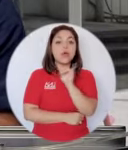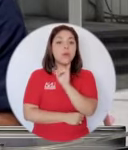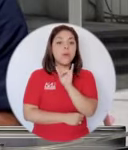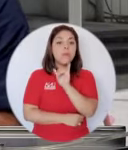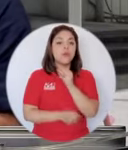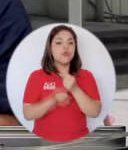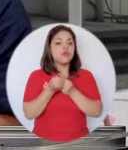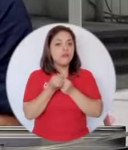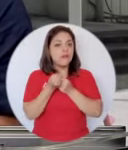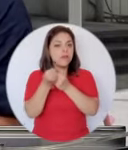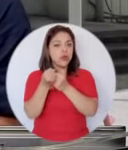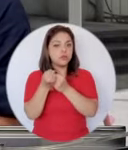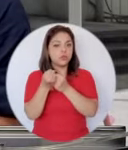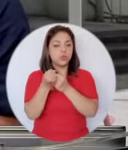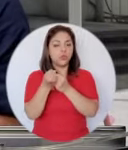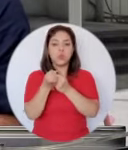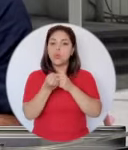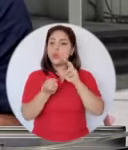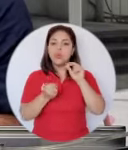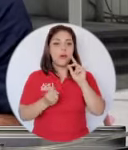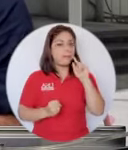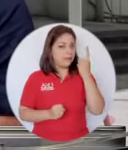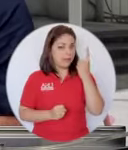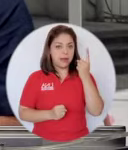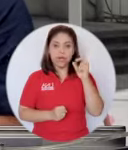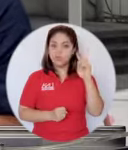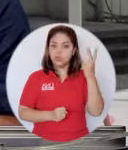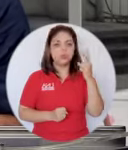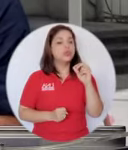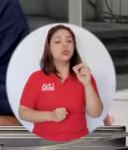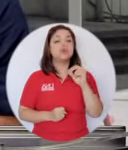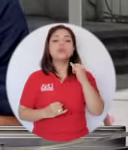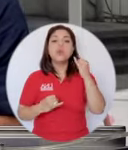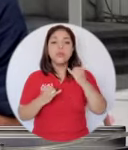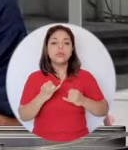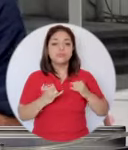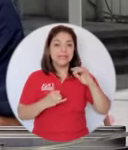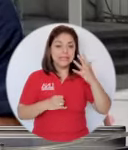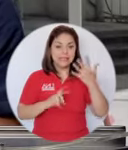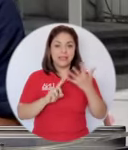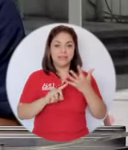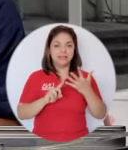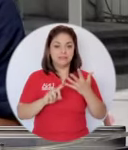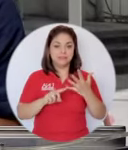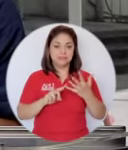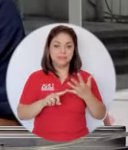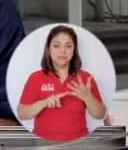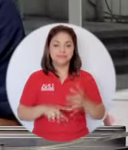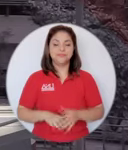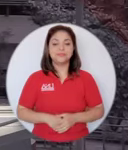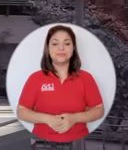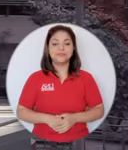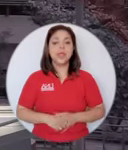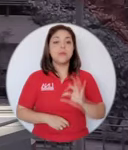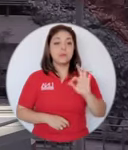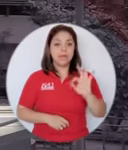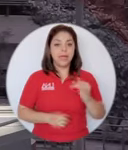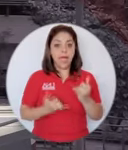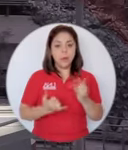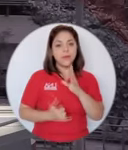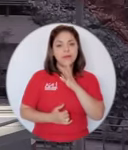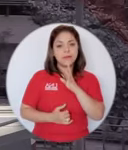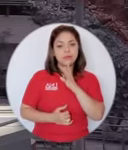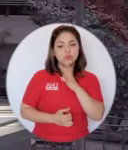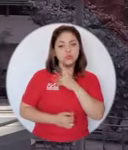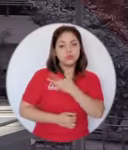Se aplica como refuerzo, no se aplica ni como primera ni como segunda vacuna. Ese punto es bien importante. Hablemos